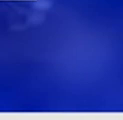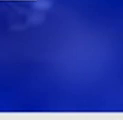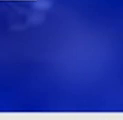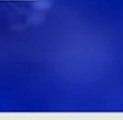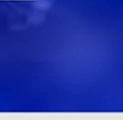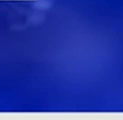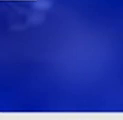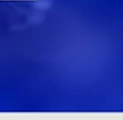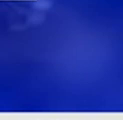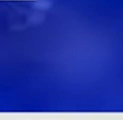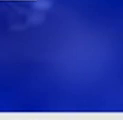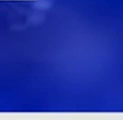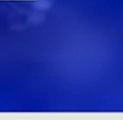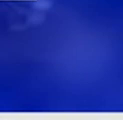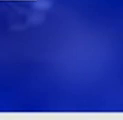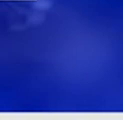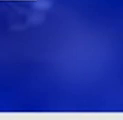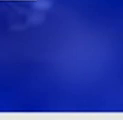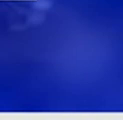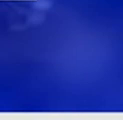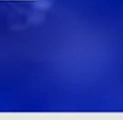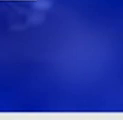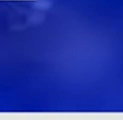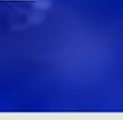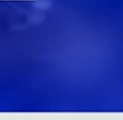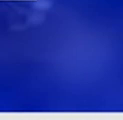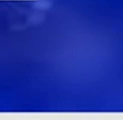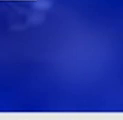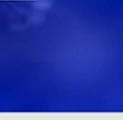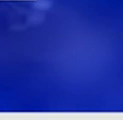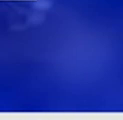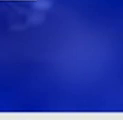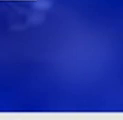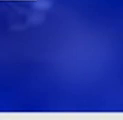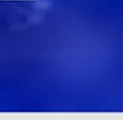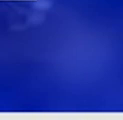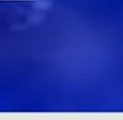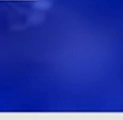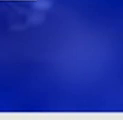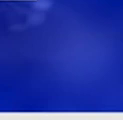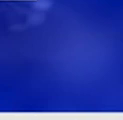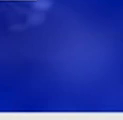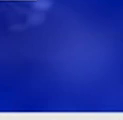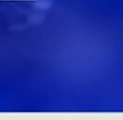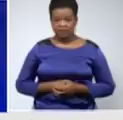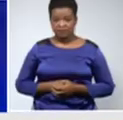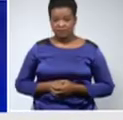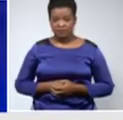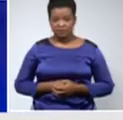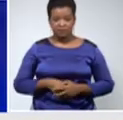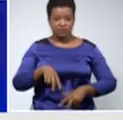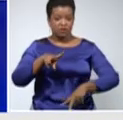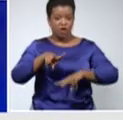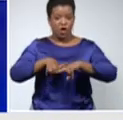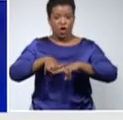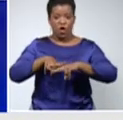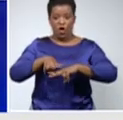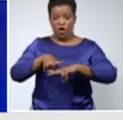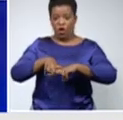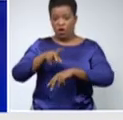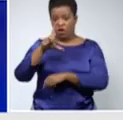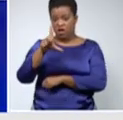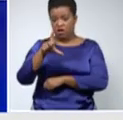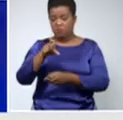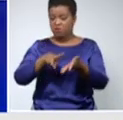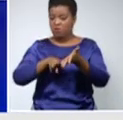ayer en el municipio cabecera. Holguín, provincia que va controlando, que ha